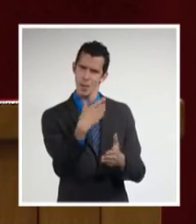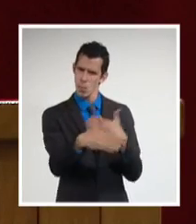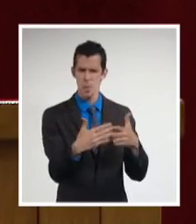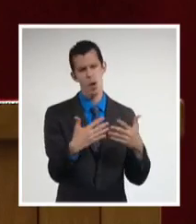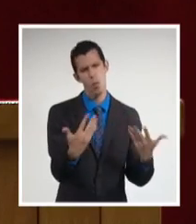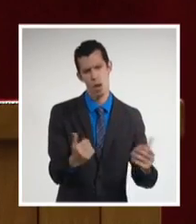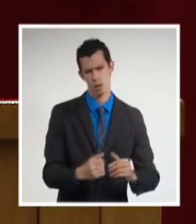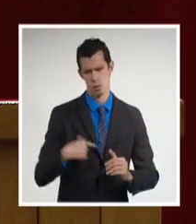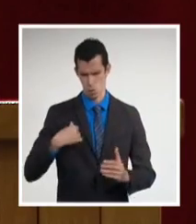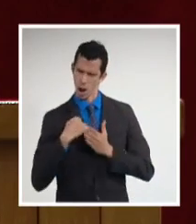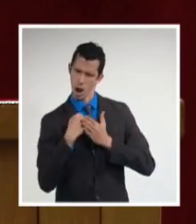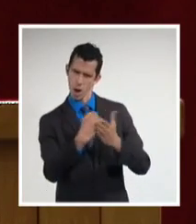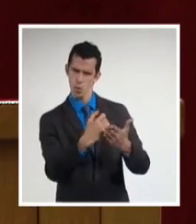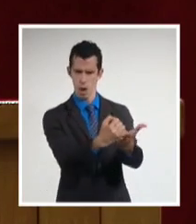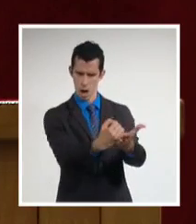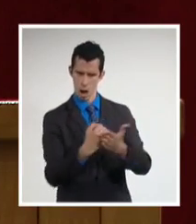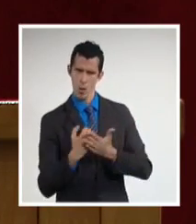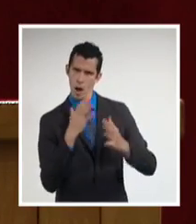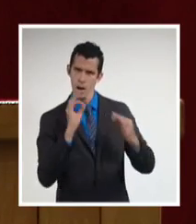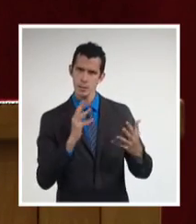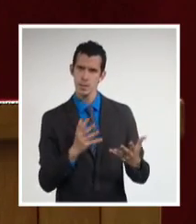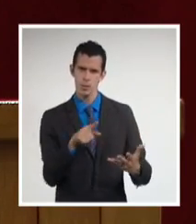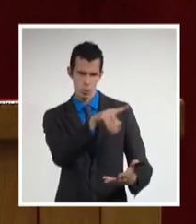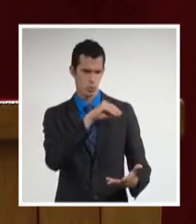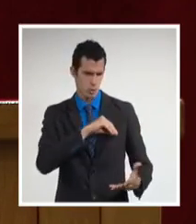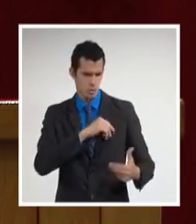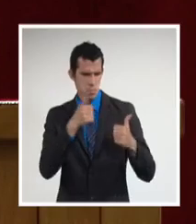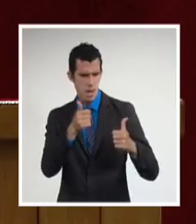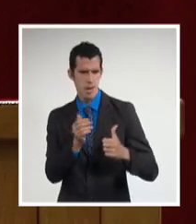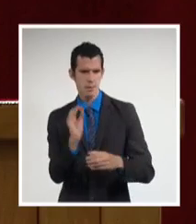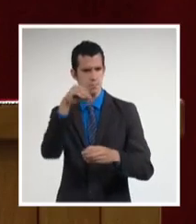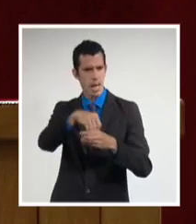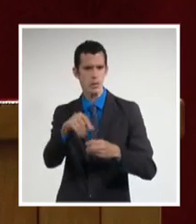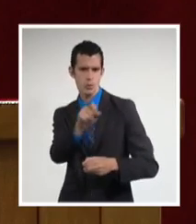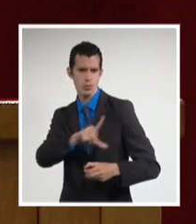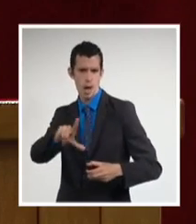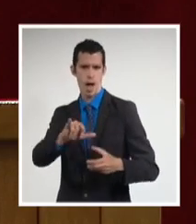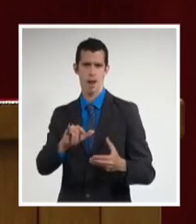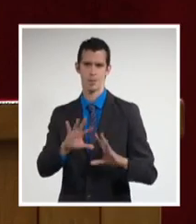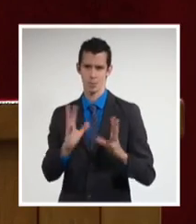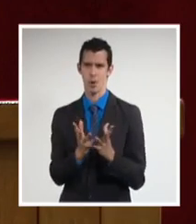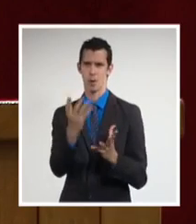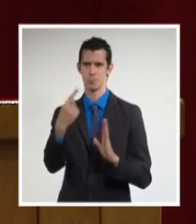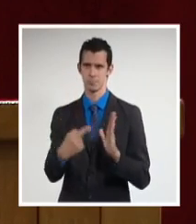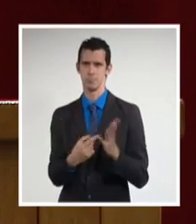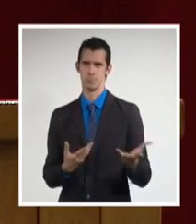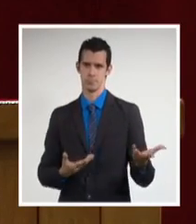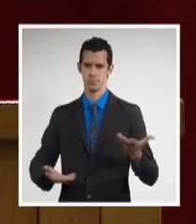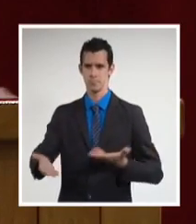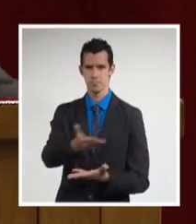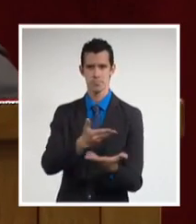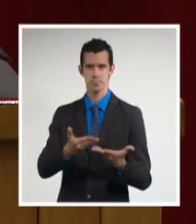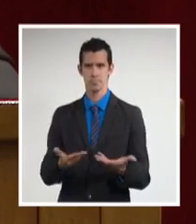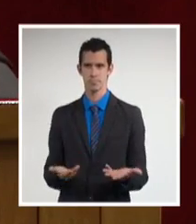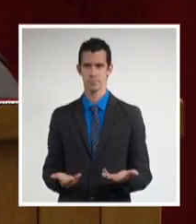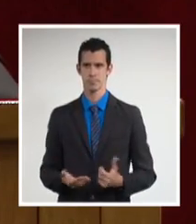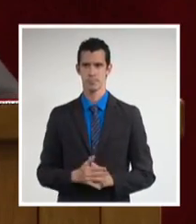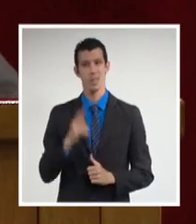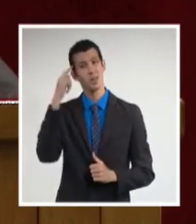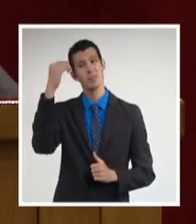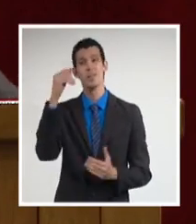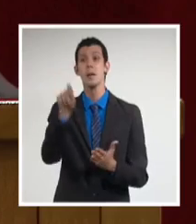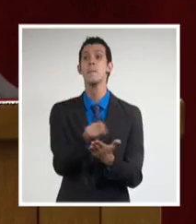problemas. Se estima que como resultado de la recuperación gradual de la actividad económico-social del país, en el año